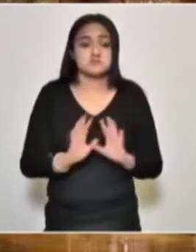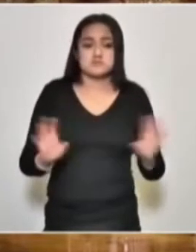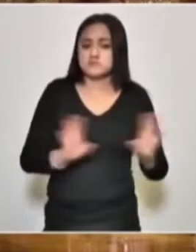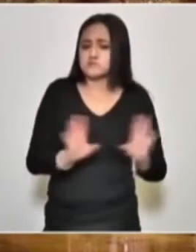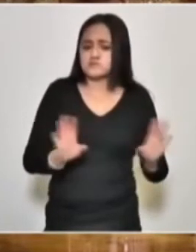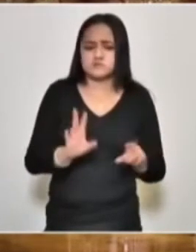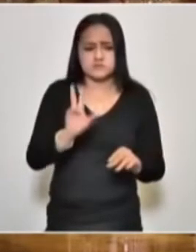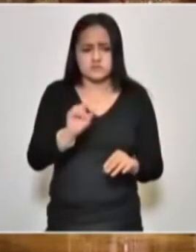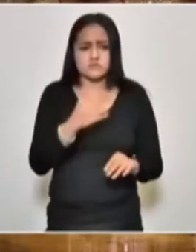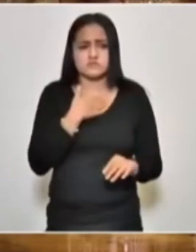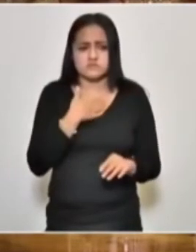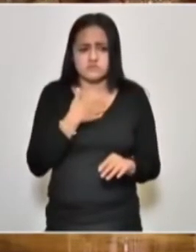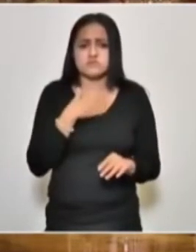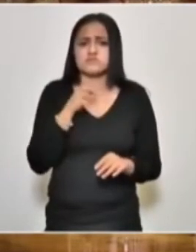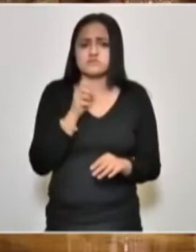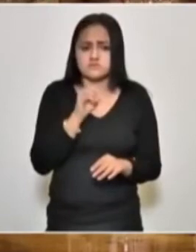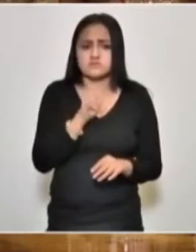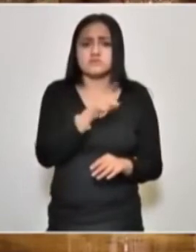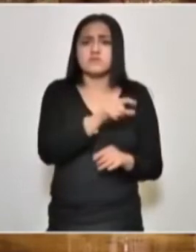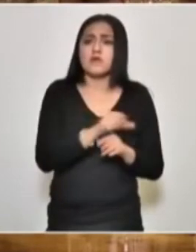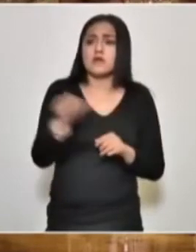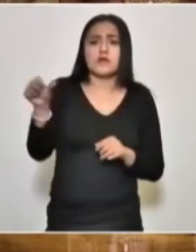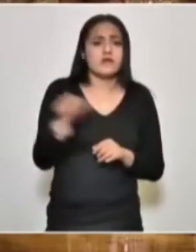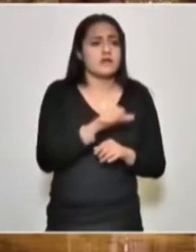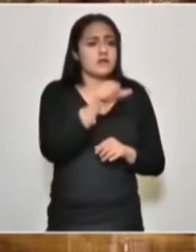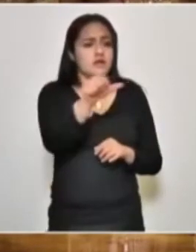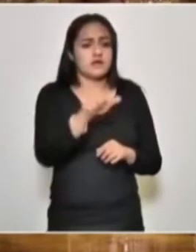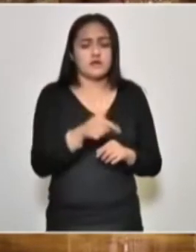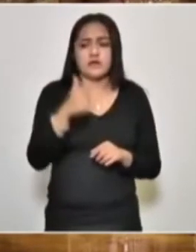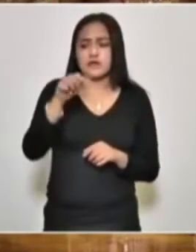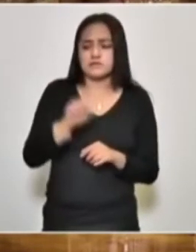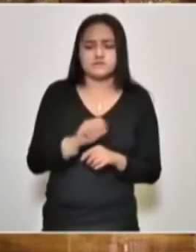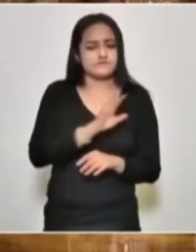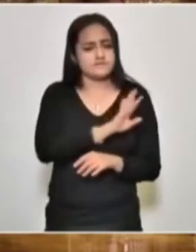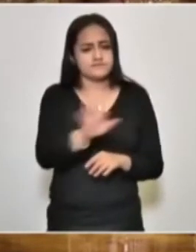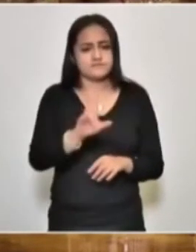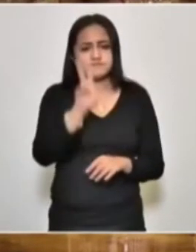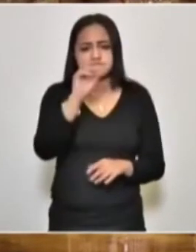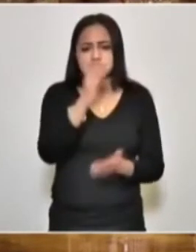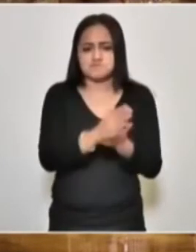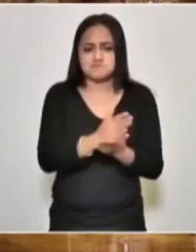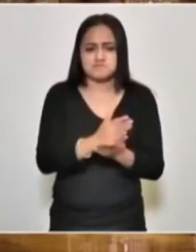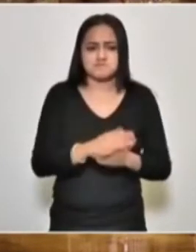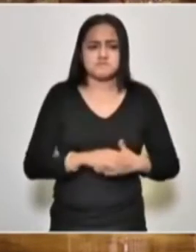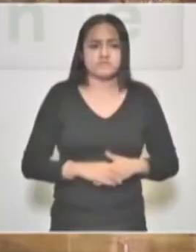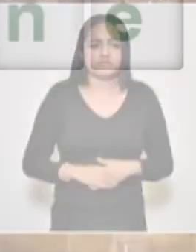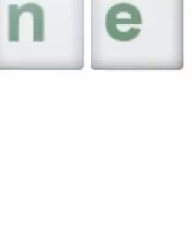nada en el tránsito de esas pipas que llevan el gas ilegal.